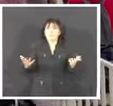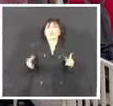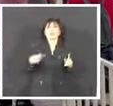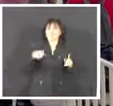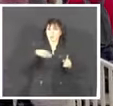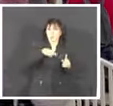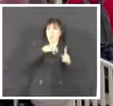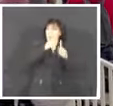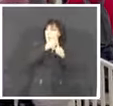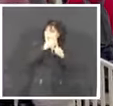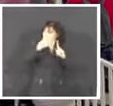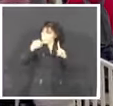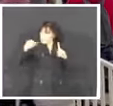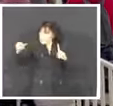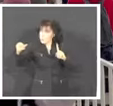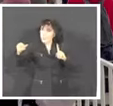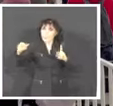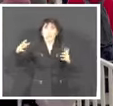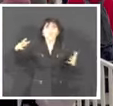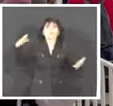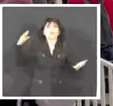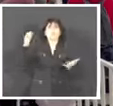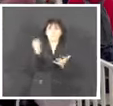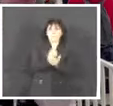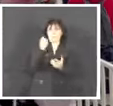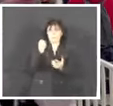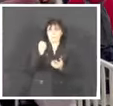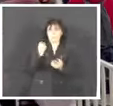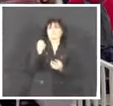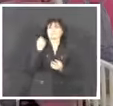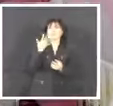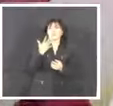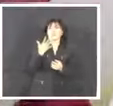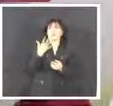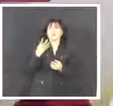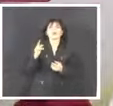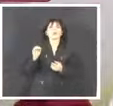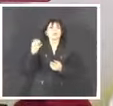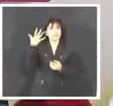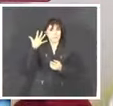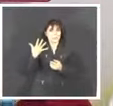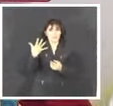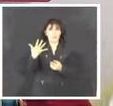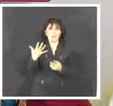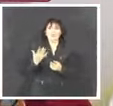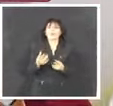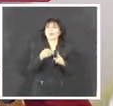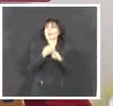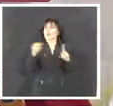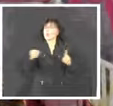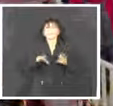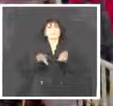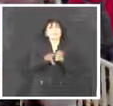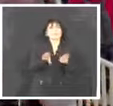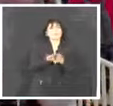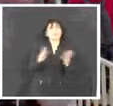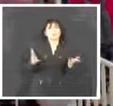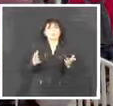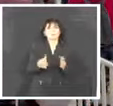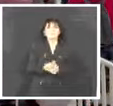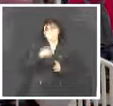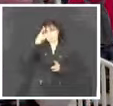organizar para ganar 5 de 5 en Zumpango? ¿Cómo nos vamos a organizar? Muy